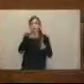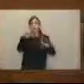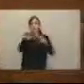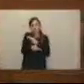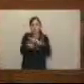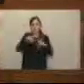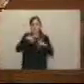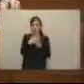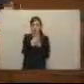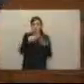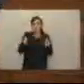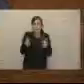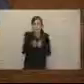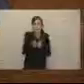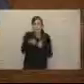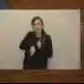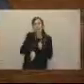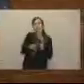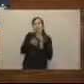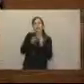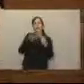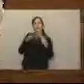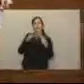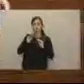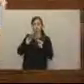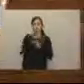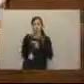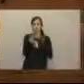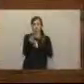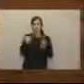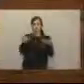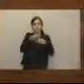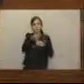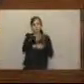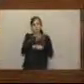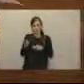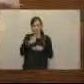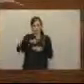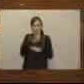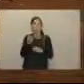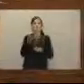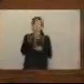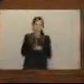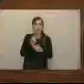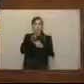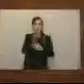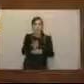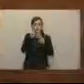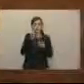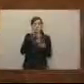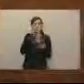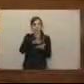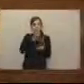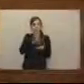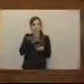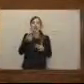dependencia y mejora de su calidad de vida. Desde el Grupo Popular seguiremos apostando por la sensibilidad, por la atención,